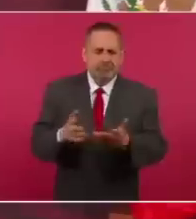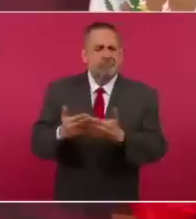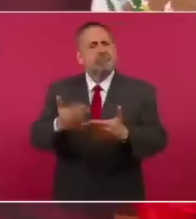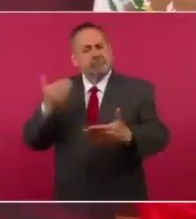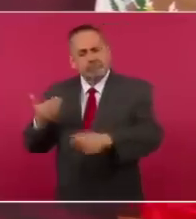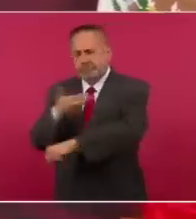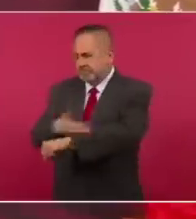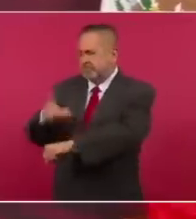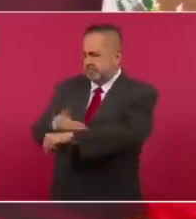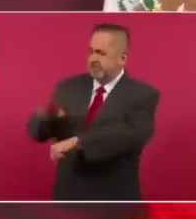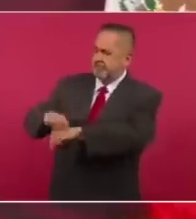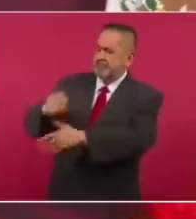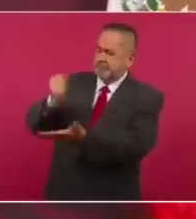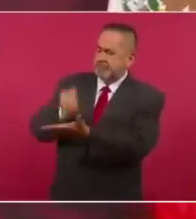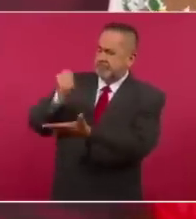implica.